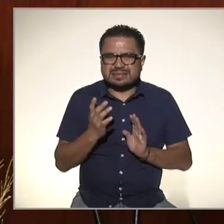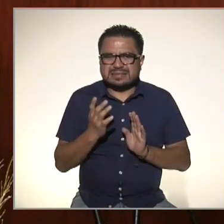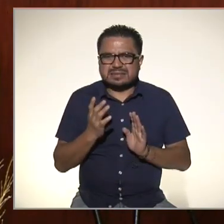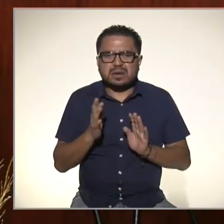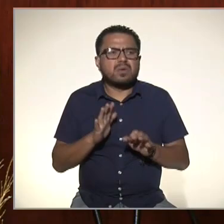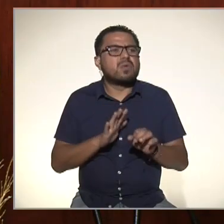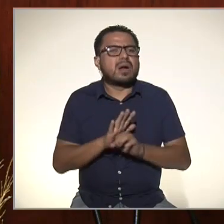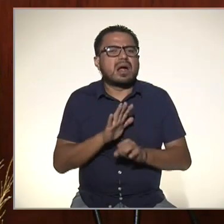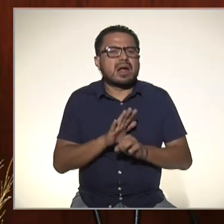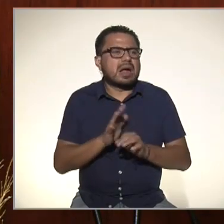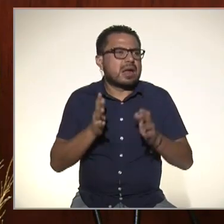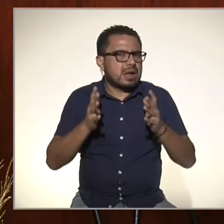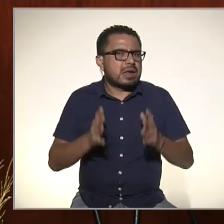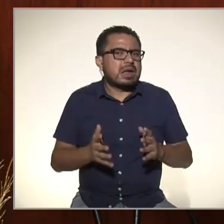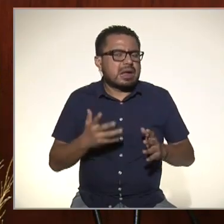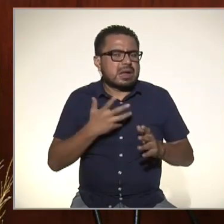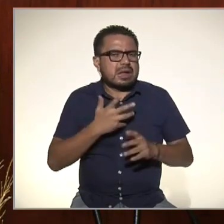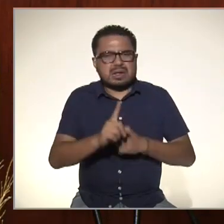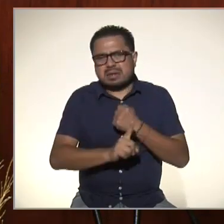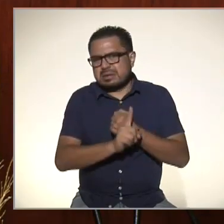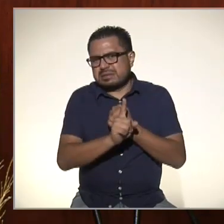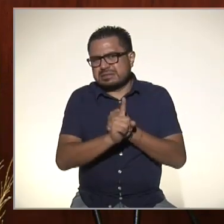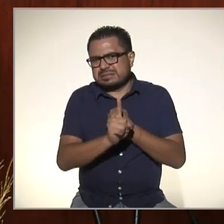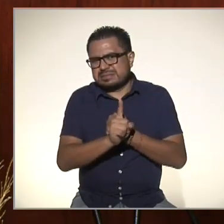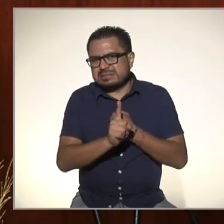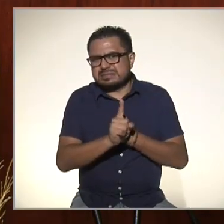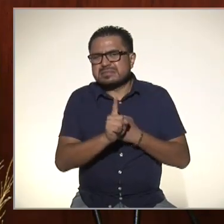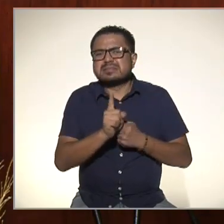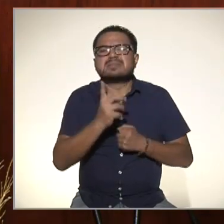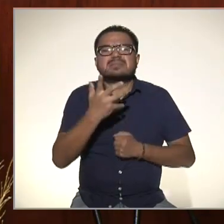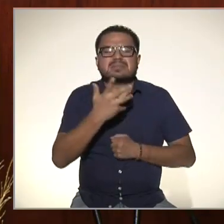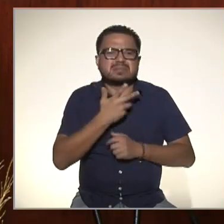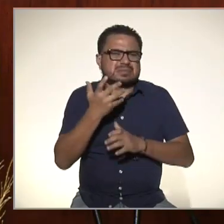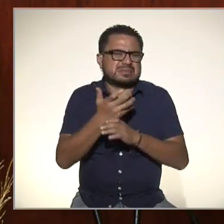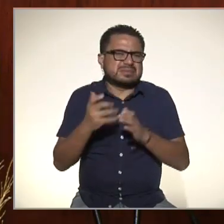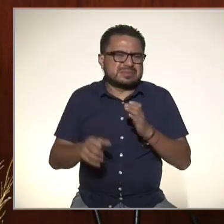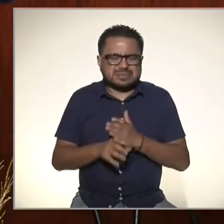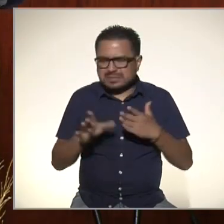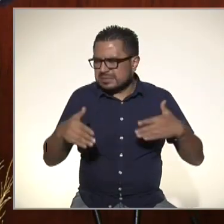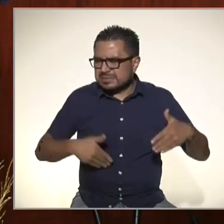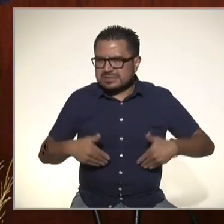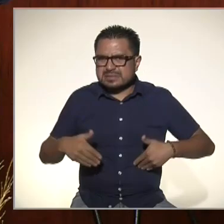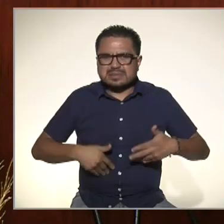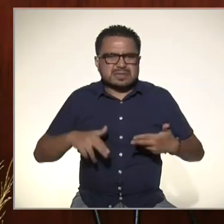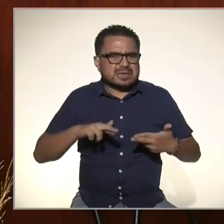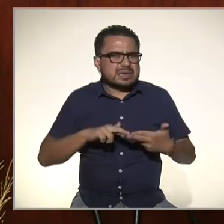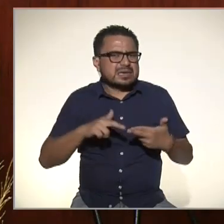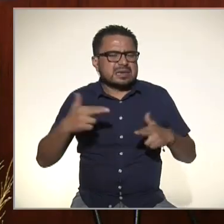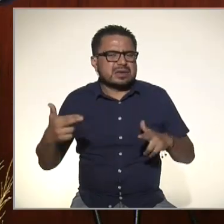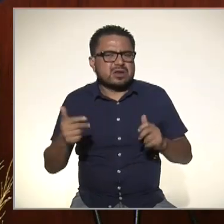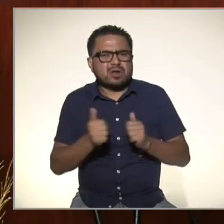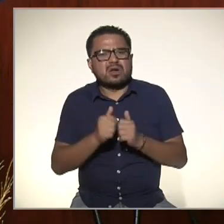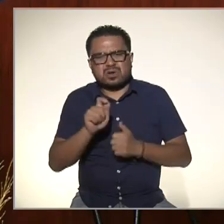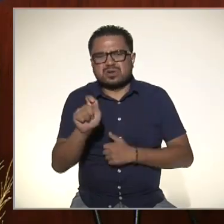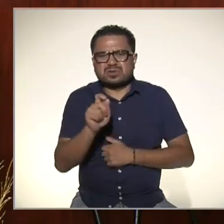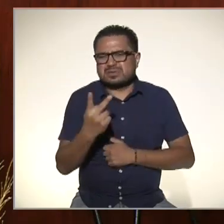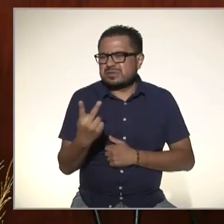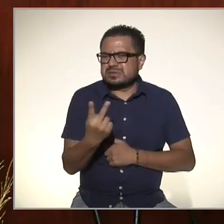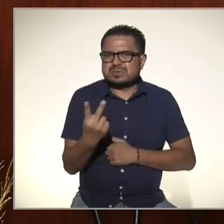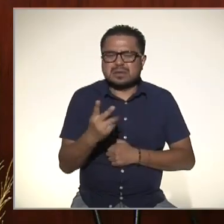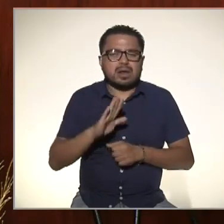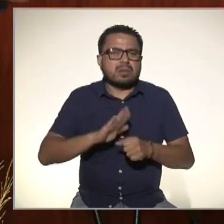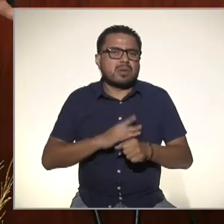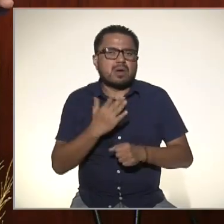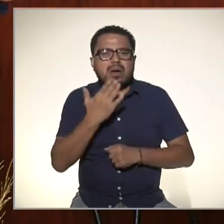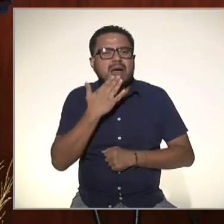en el cual ya hay una alteración o hay una situación incómoda en la relación propiamente entre la pareja porque ya